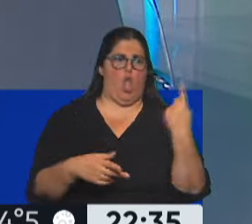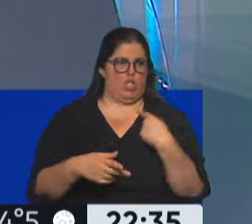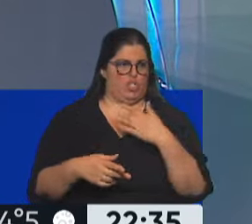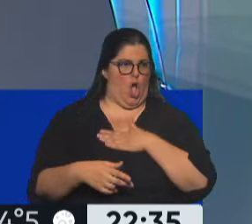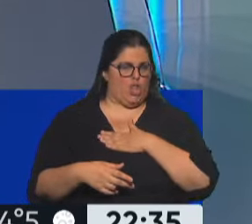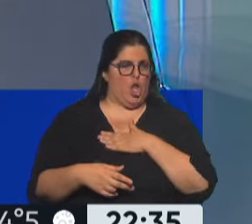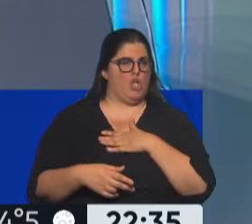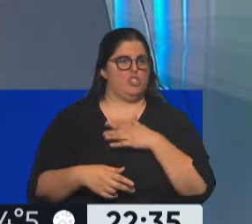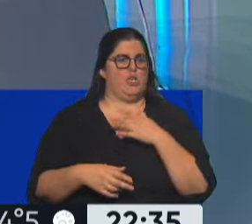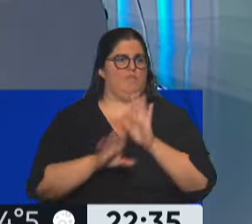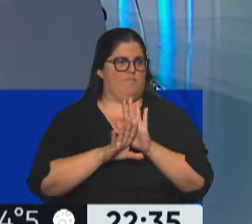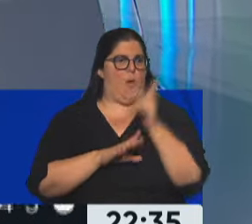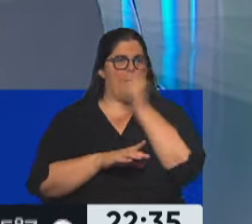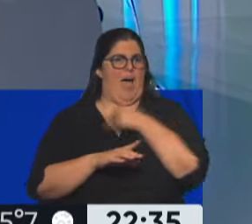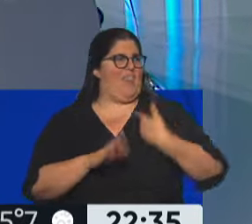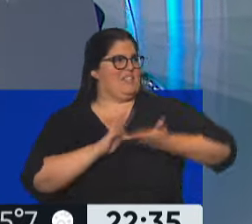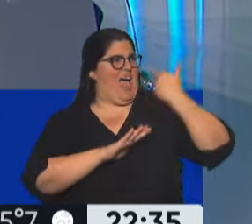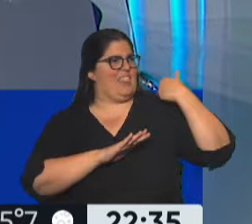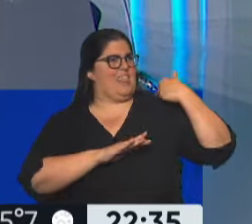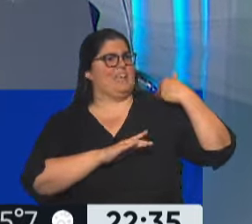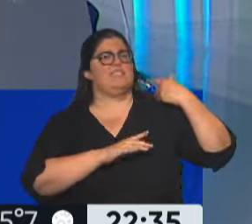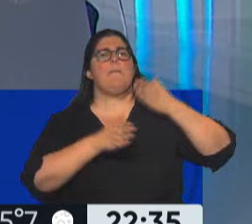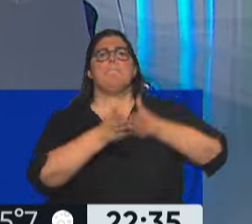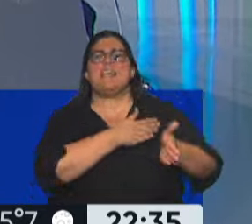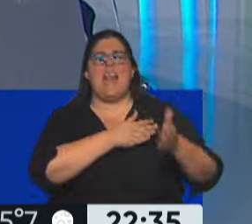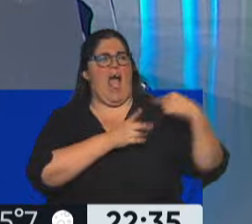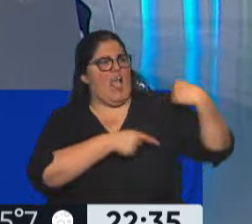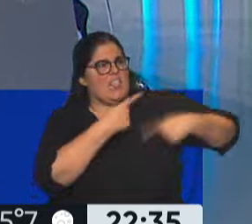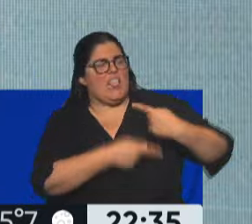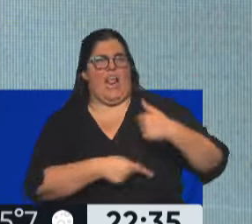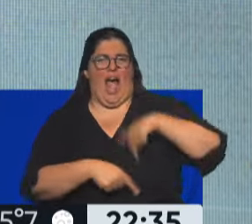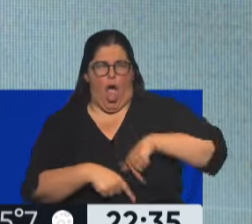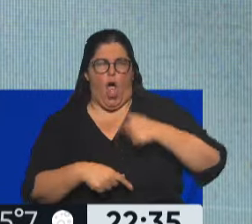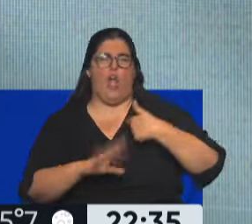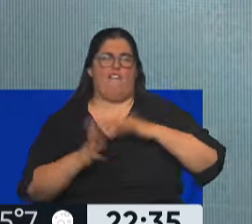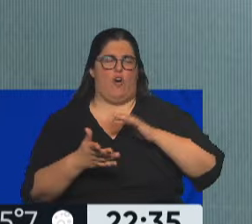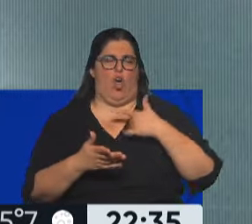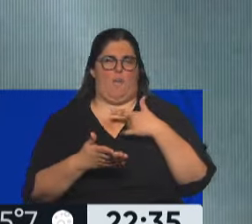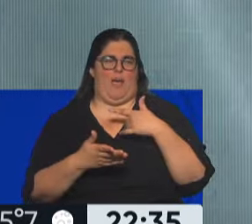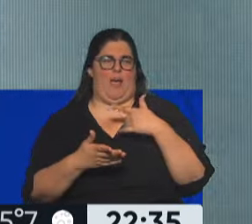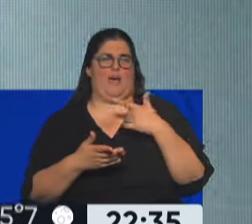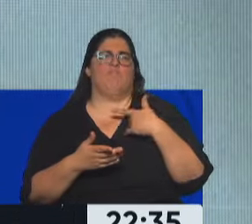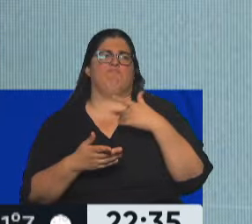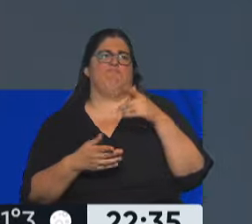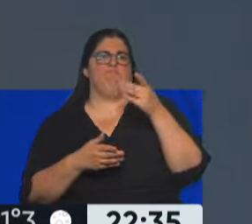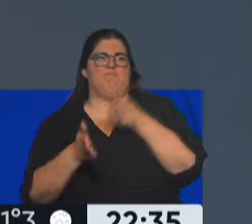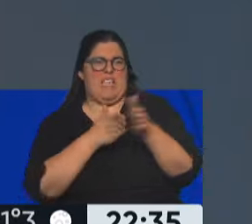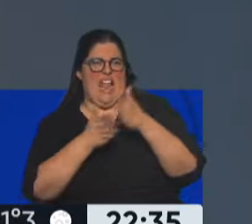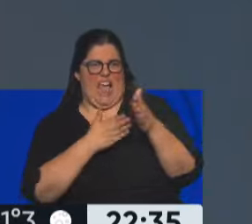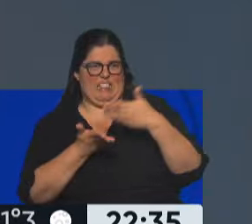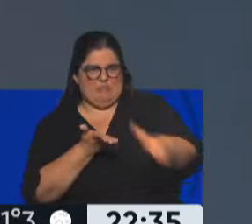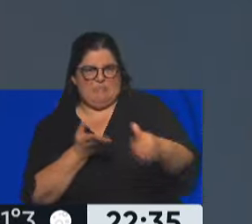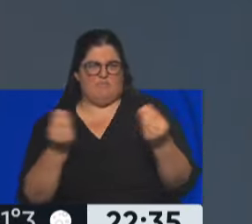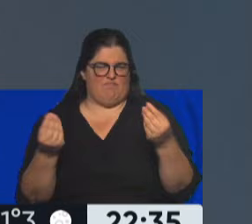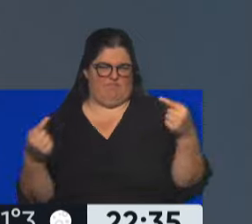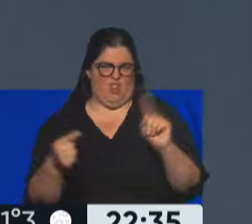la xenofobia, digo, en algo que se viralizó bastante, digo, posturas que parecieran a priori muy distintas. Sí, pero Pedro Sánchez también